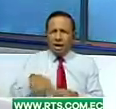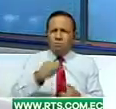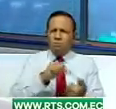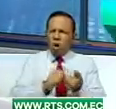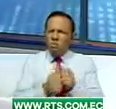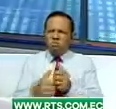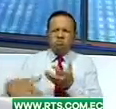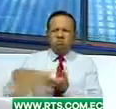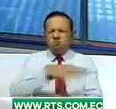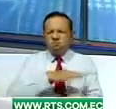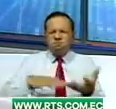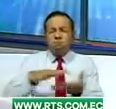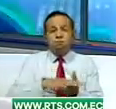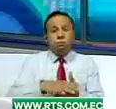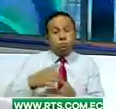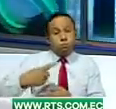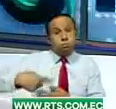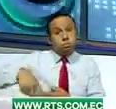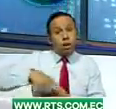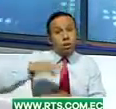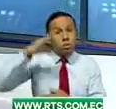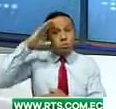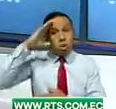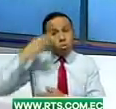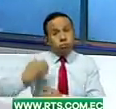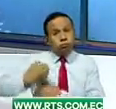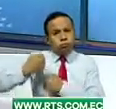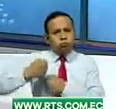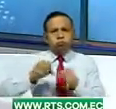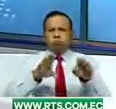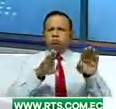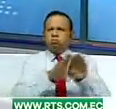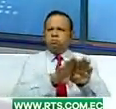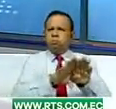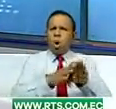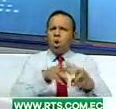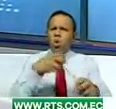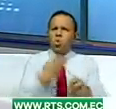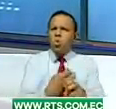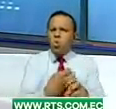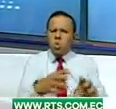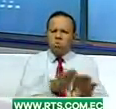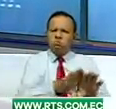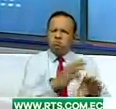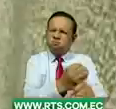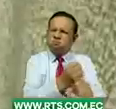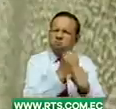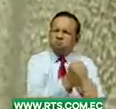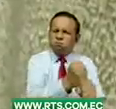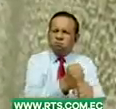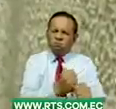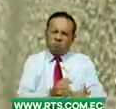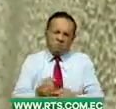Los uniformados se encontraron con puertas metálicas que fueron derribadas con explosivos.